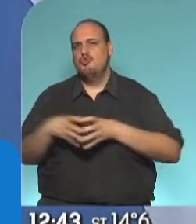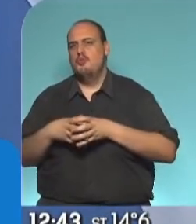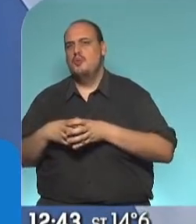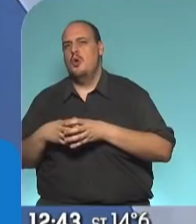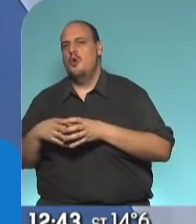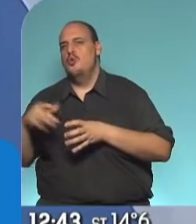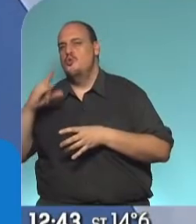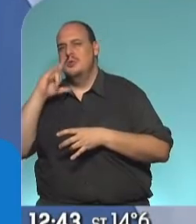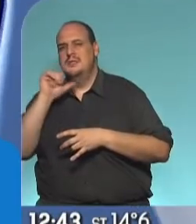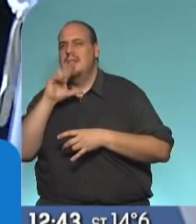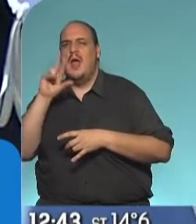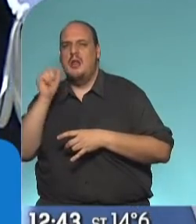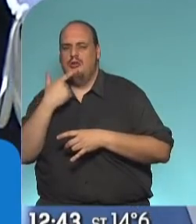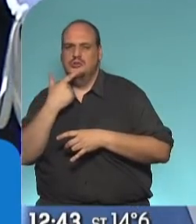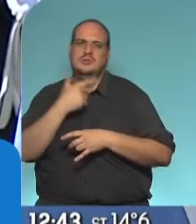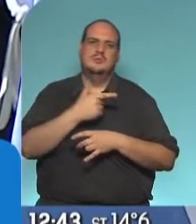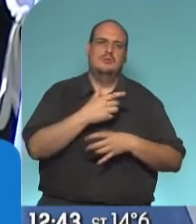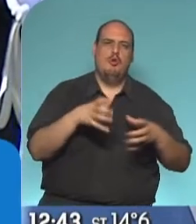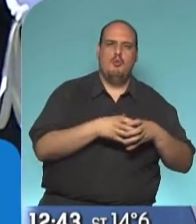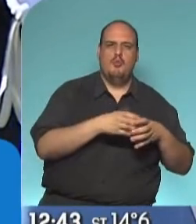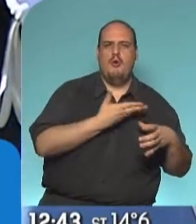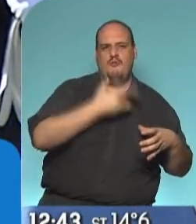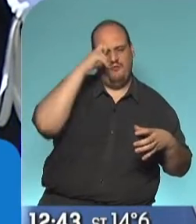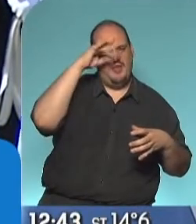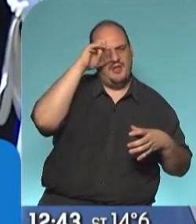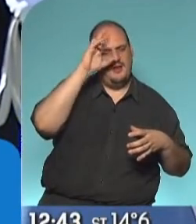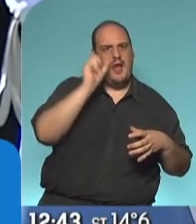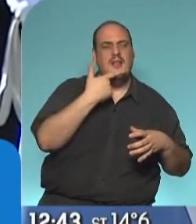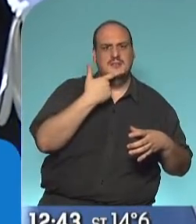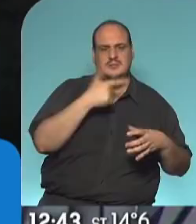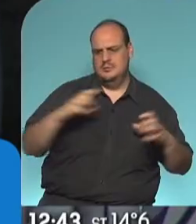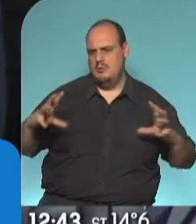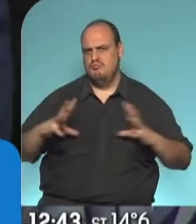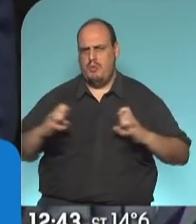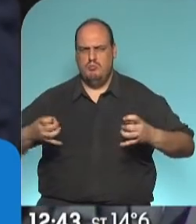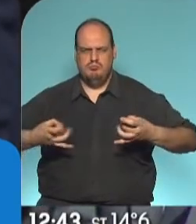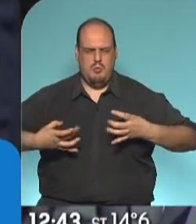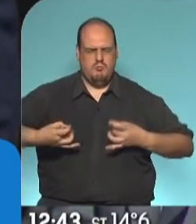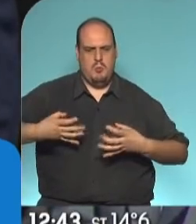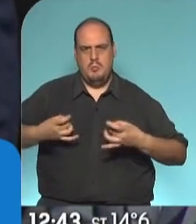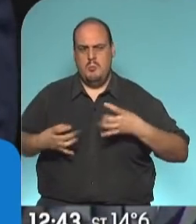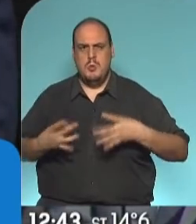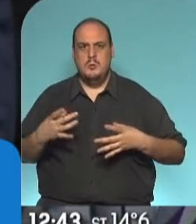y federales se maltrataban y veían